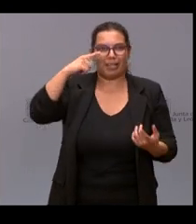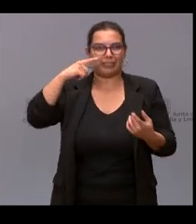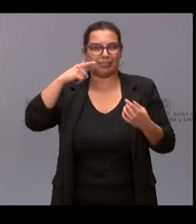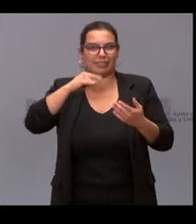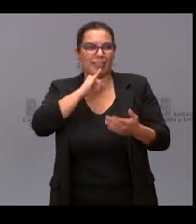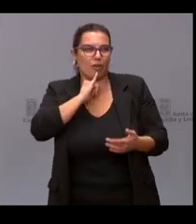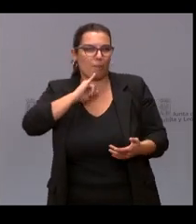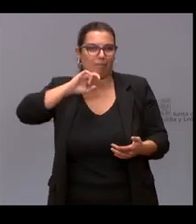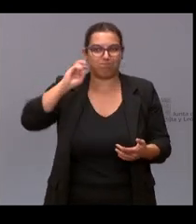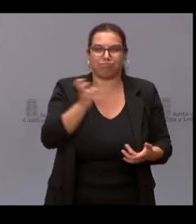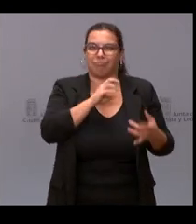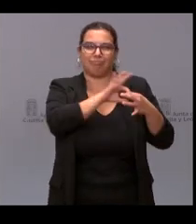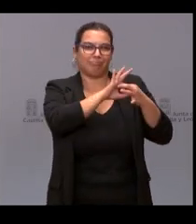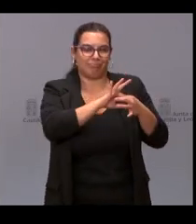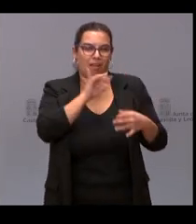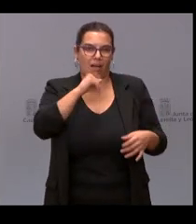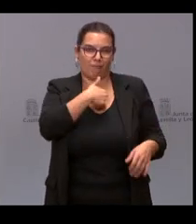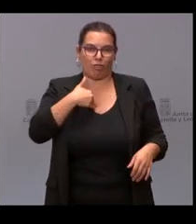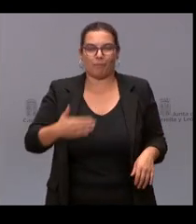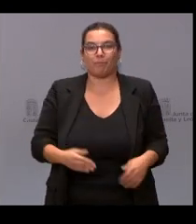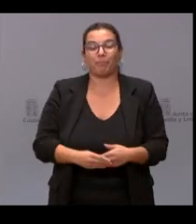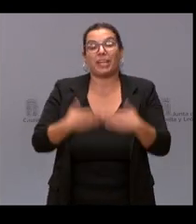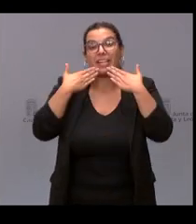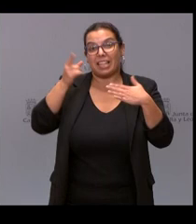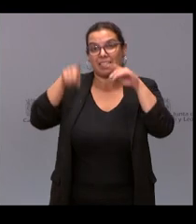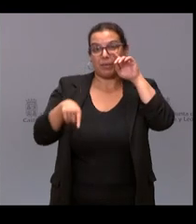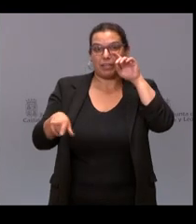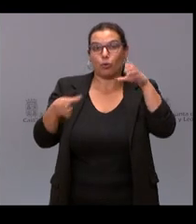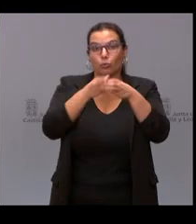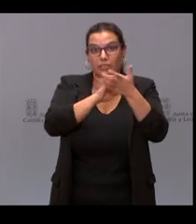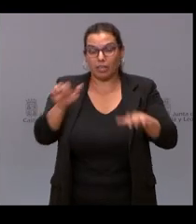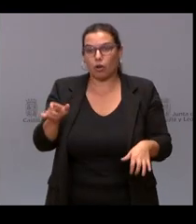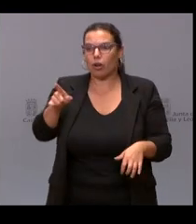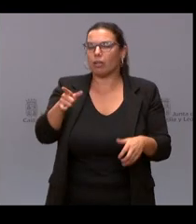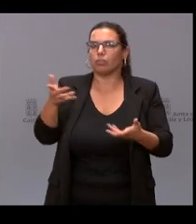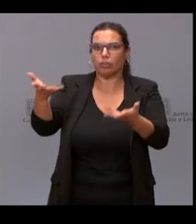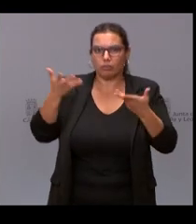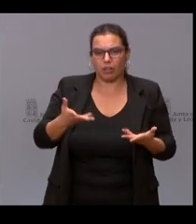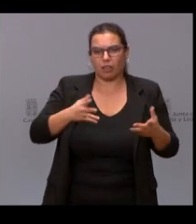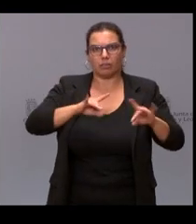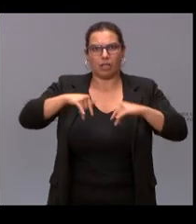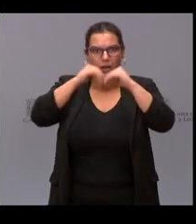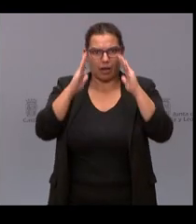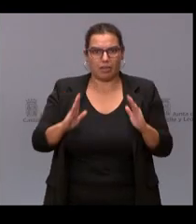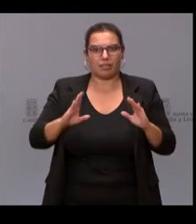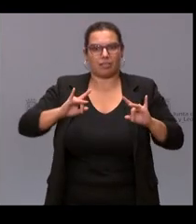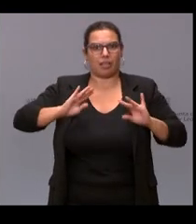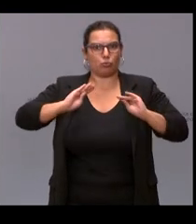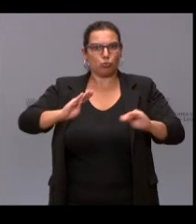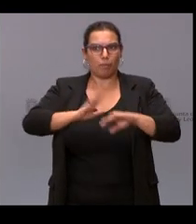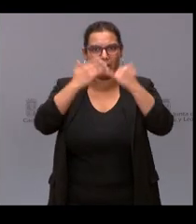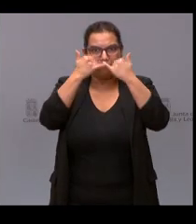idiomáticas, etcétera, tenemos un papel protagonista. Agradecer a la Junta de Castilla y León su hospitalidad hoy también por acoger este evento,